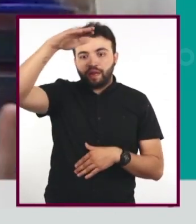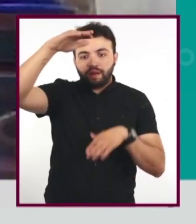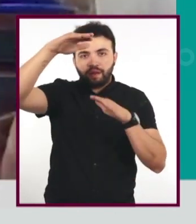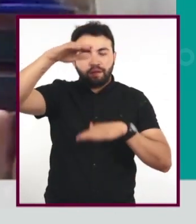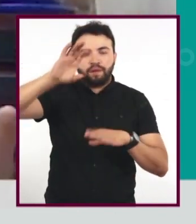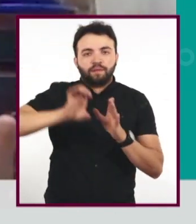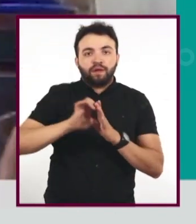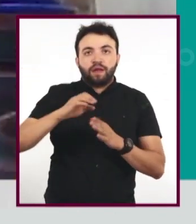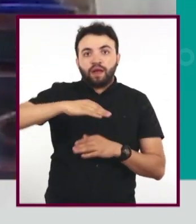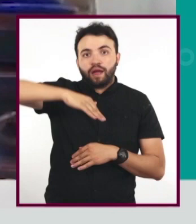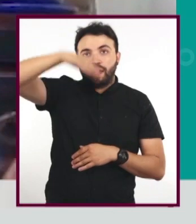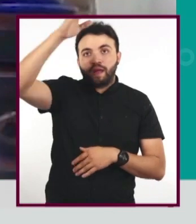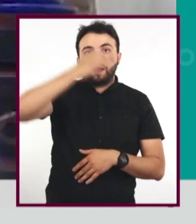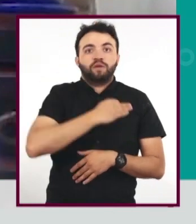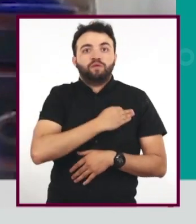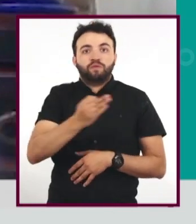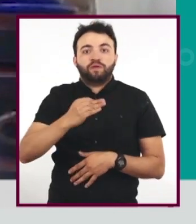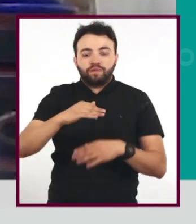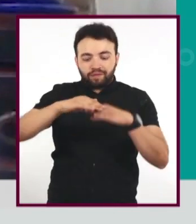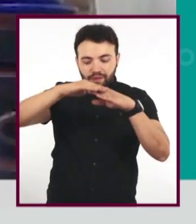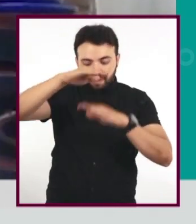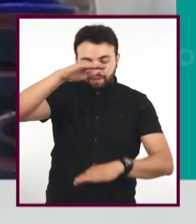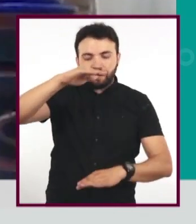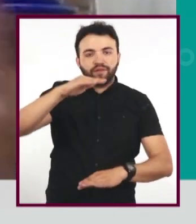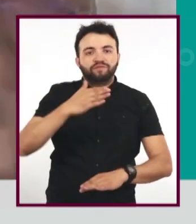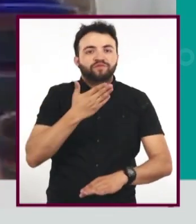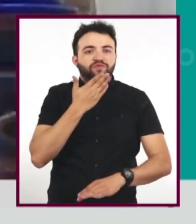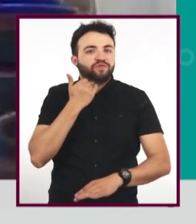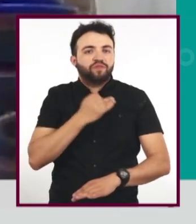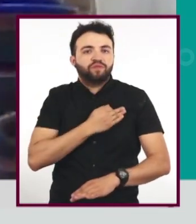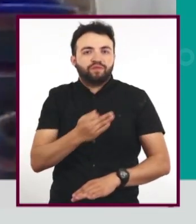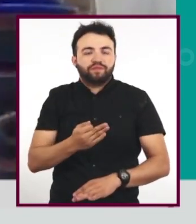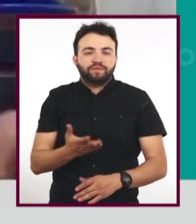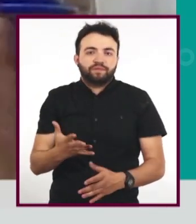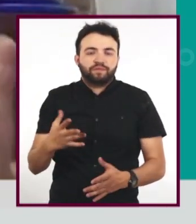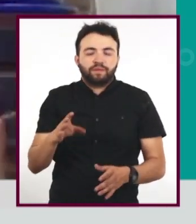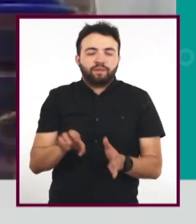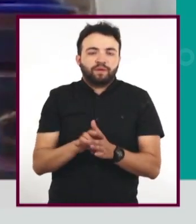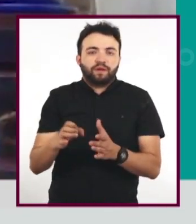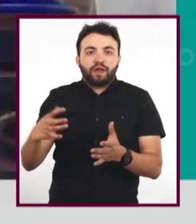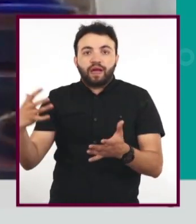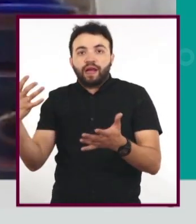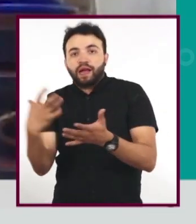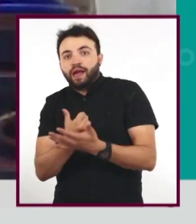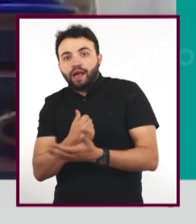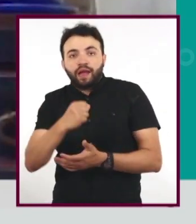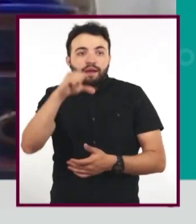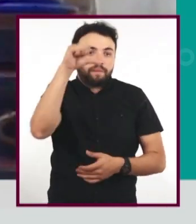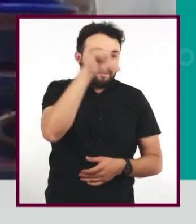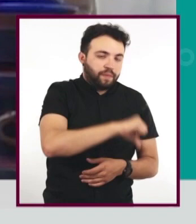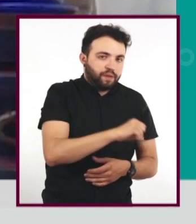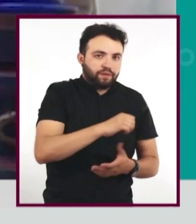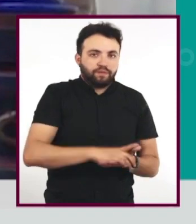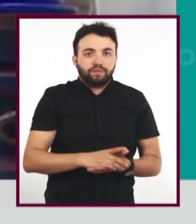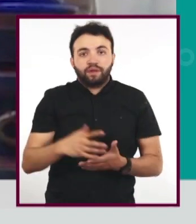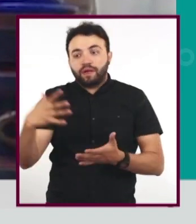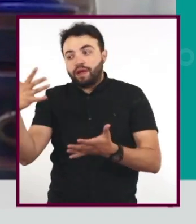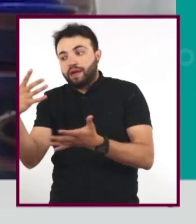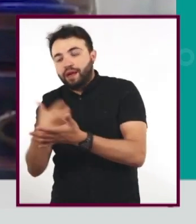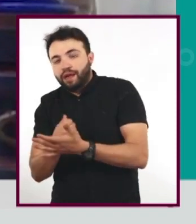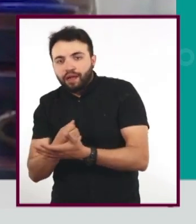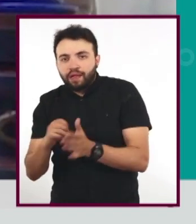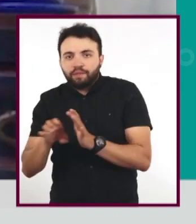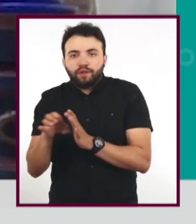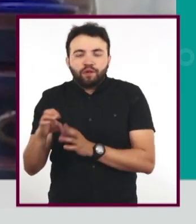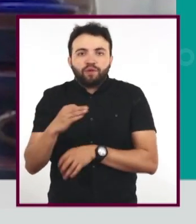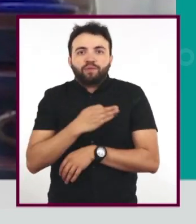lo bueno, abajo sería no tan bueno. En ganar, perder, ganar sería supuestamente lo bueno, perder sería